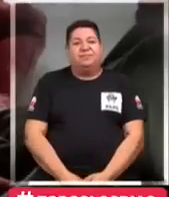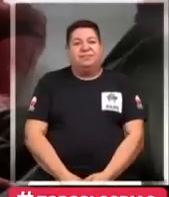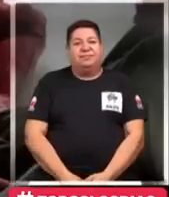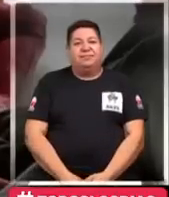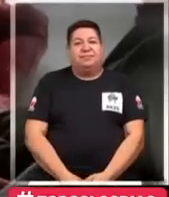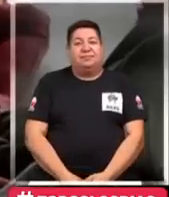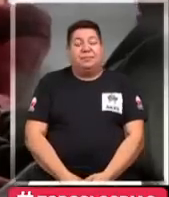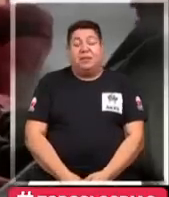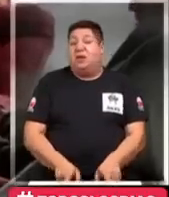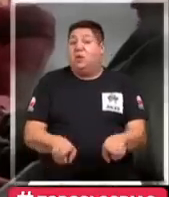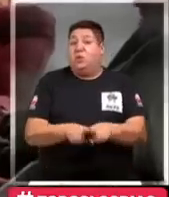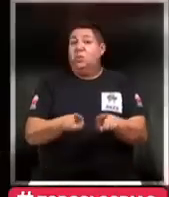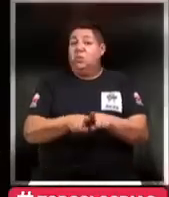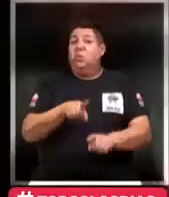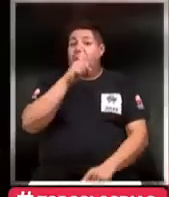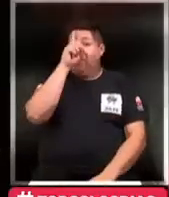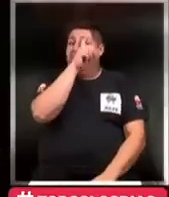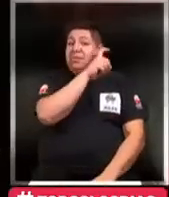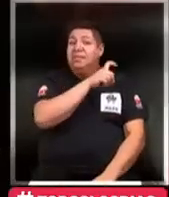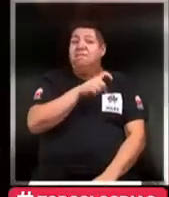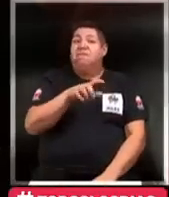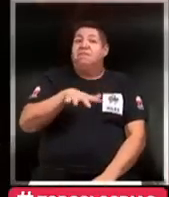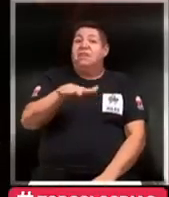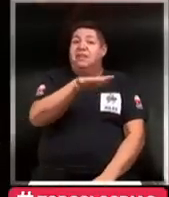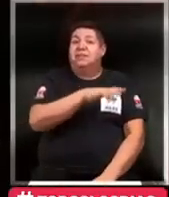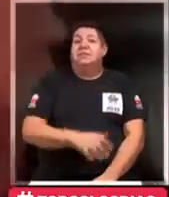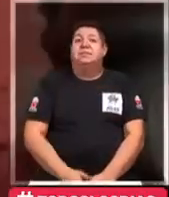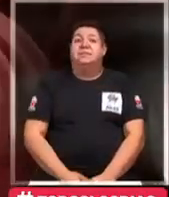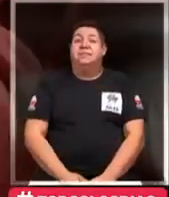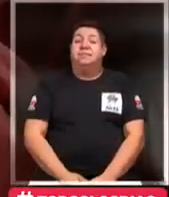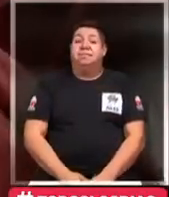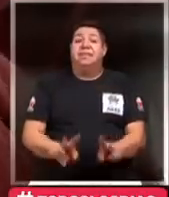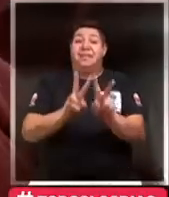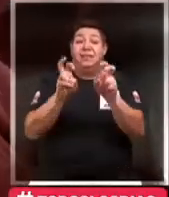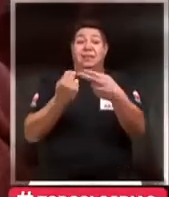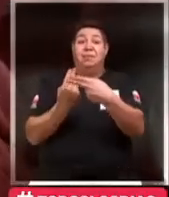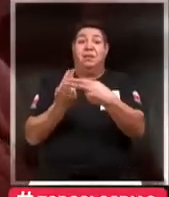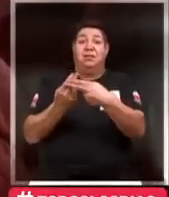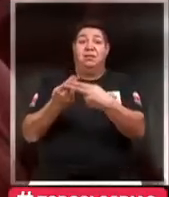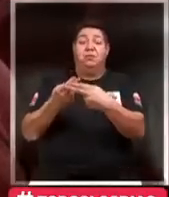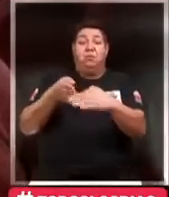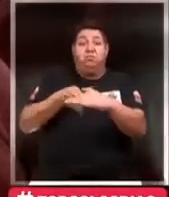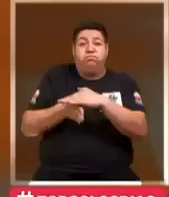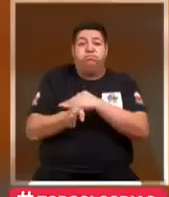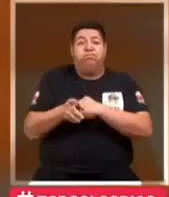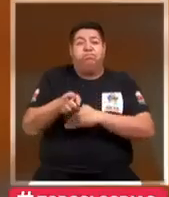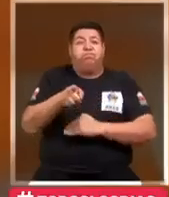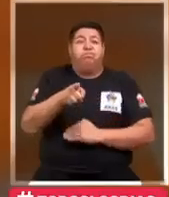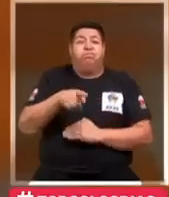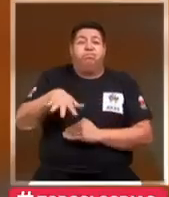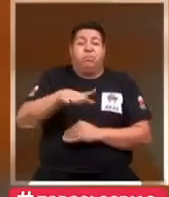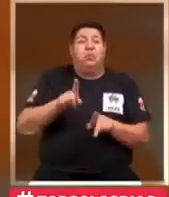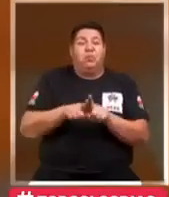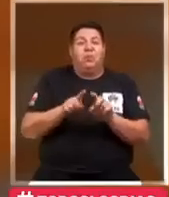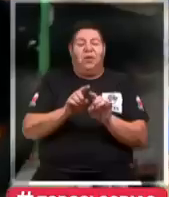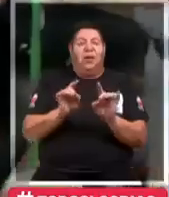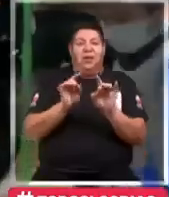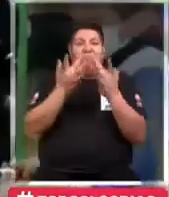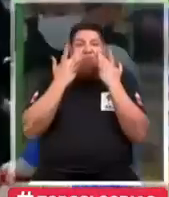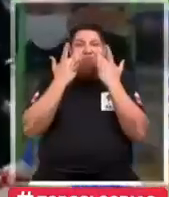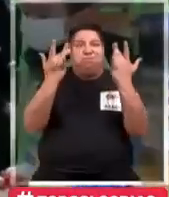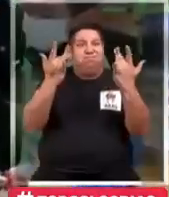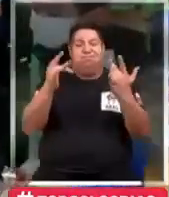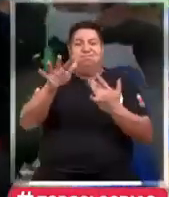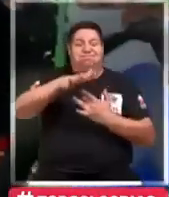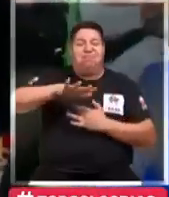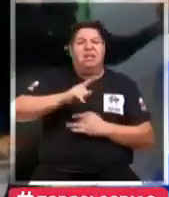El momento es muy difícil, pero la Teletón realmente es maravillosa. Nos